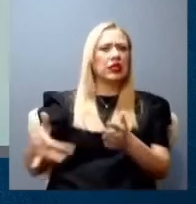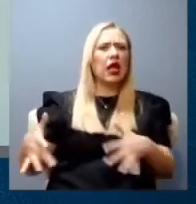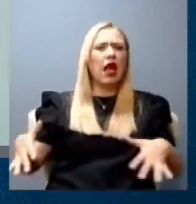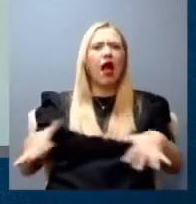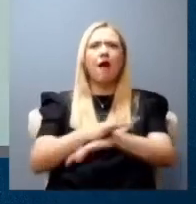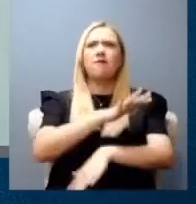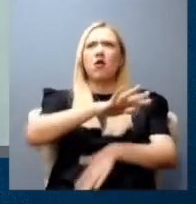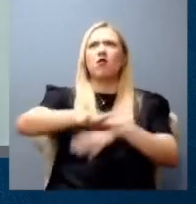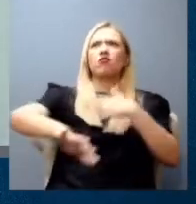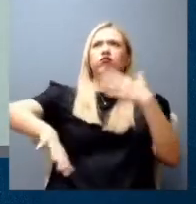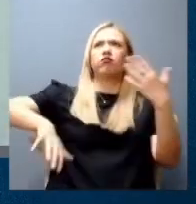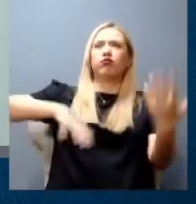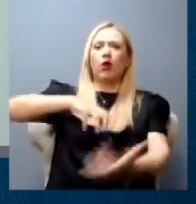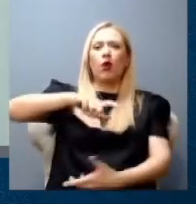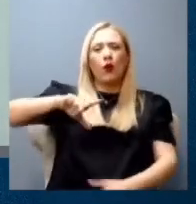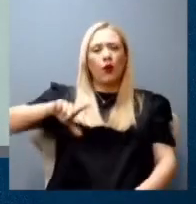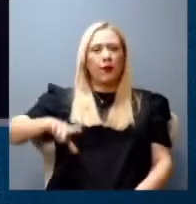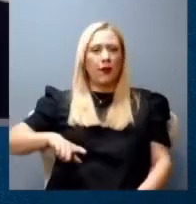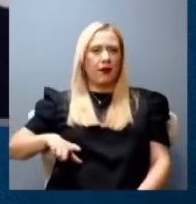Estado.